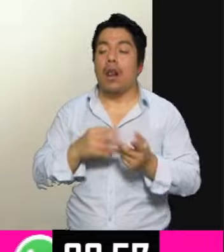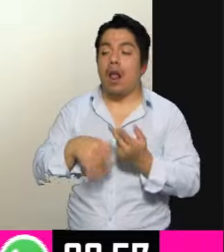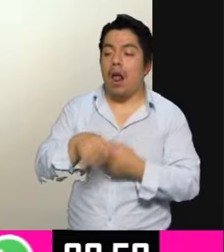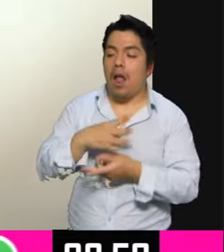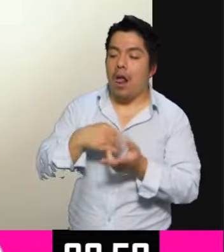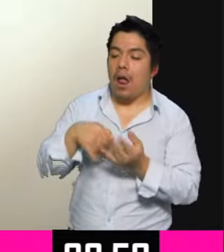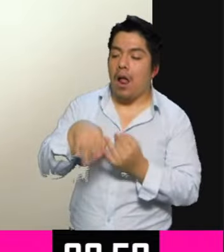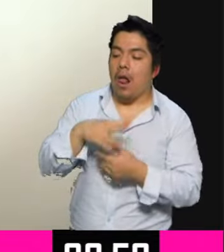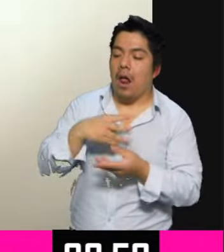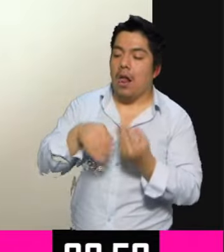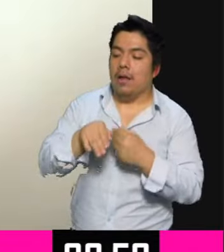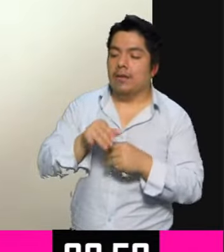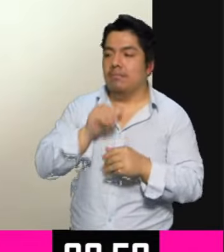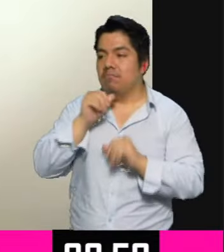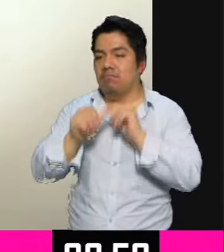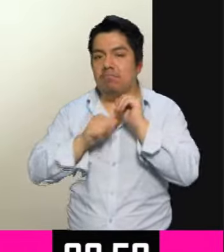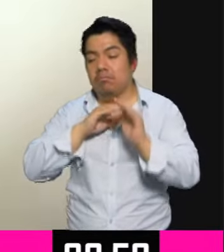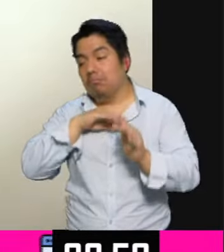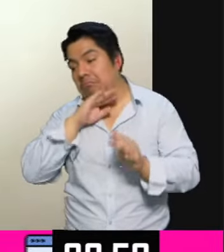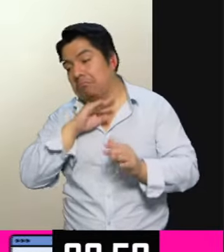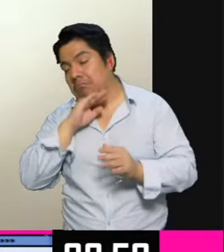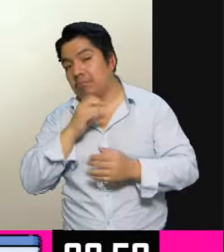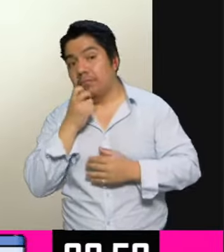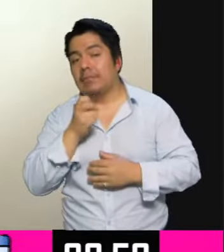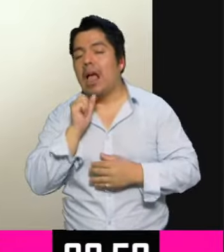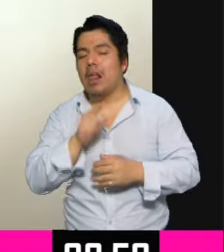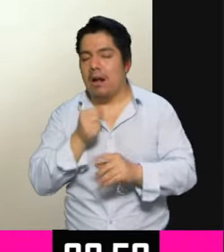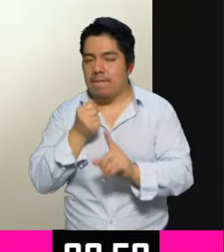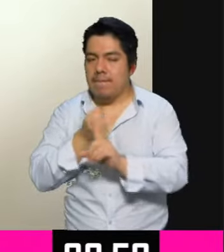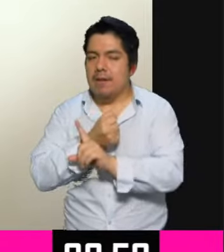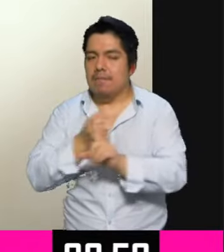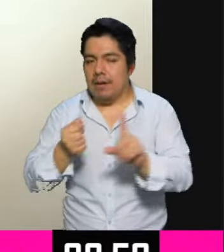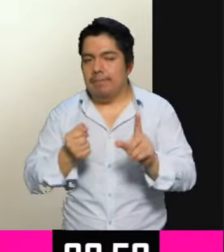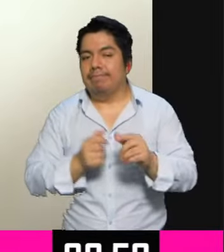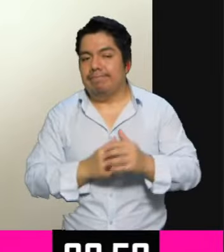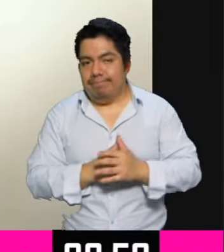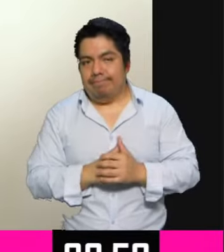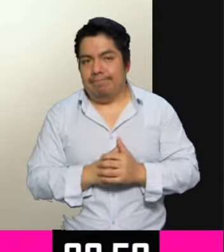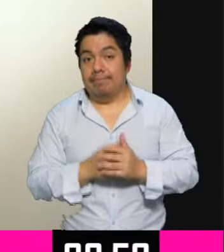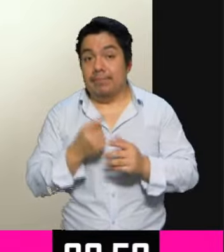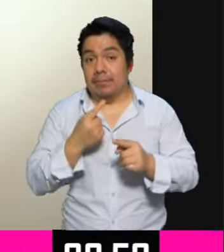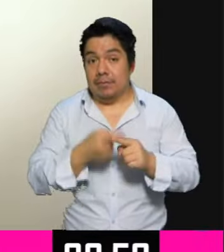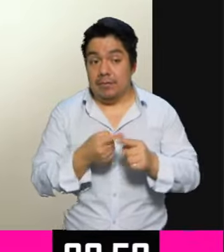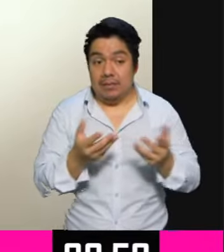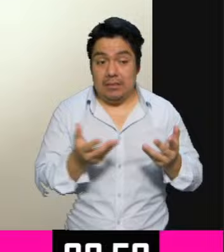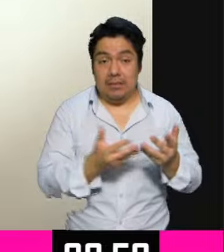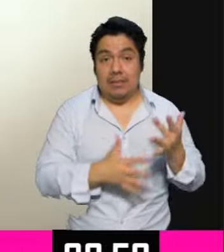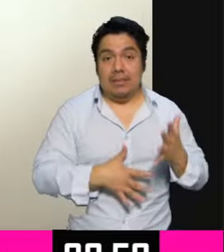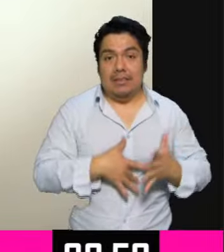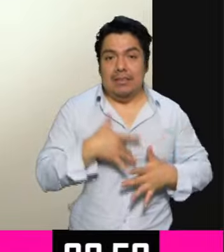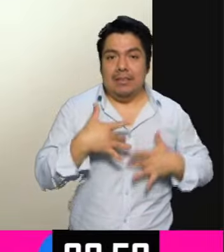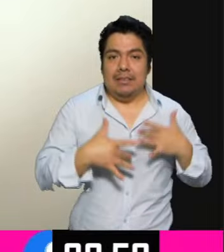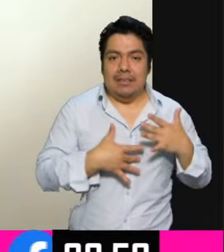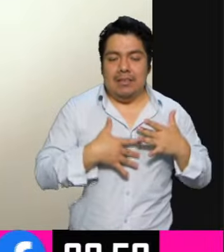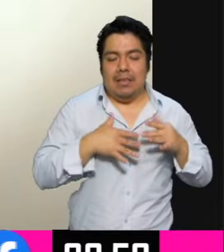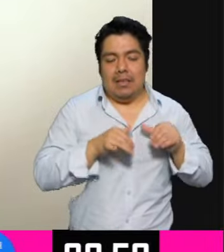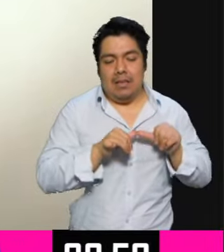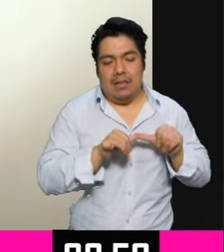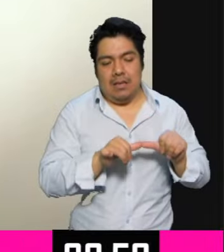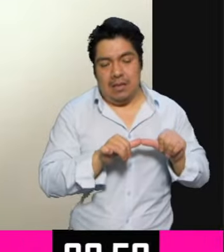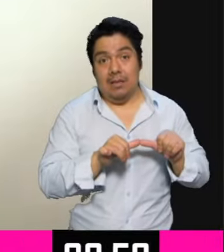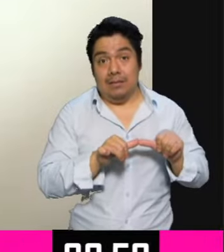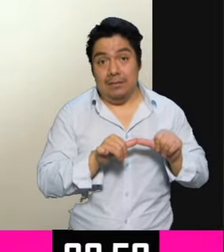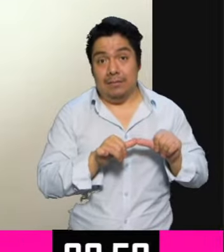marees y luego no te percates es otra forma de violencia en quien la hace da un placer no